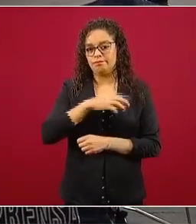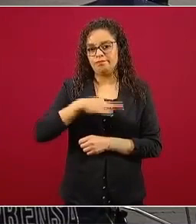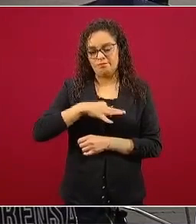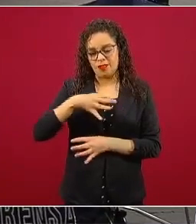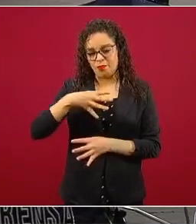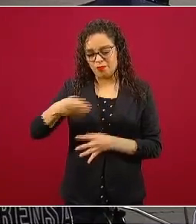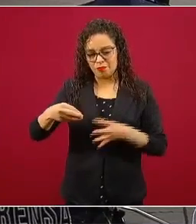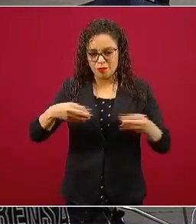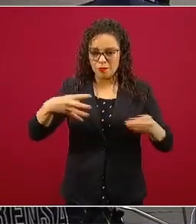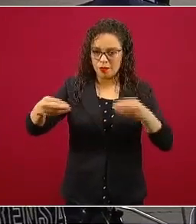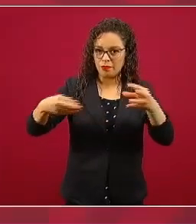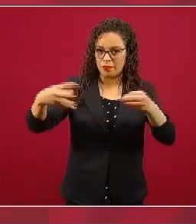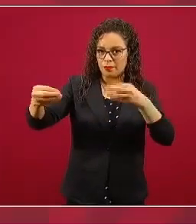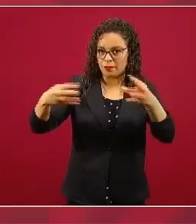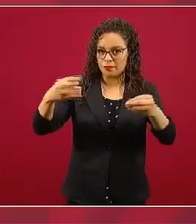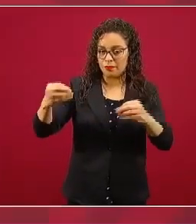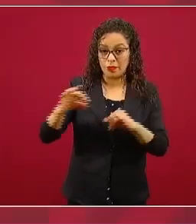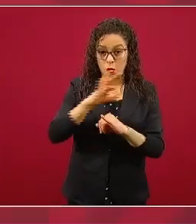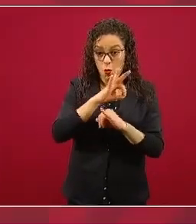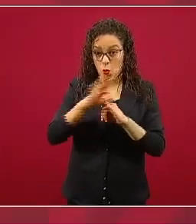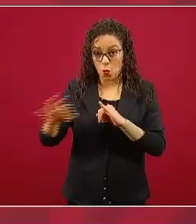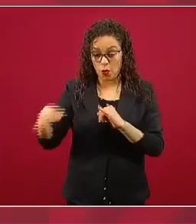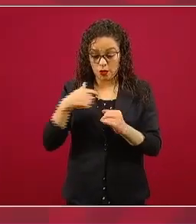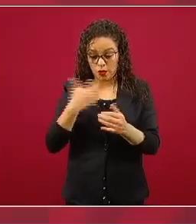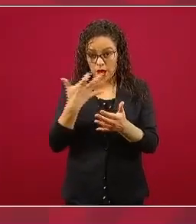y al final del texto